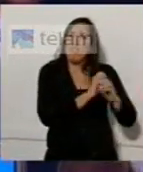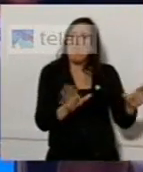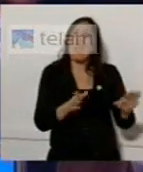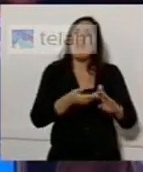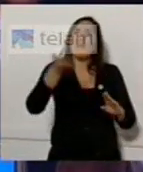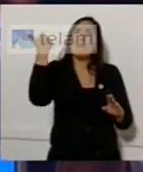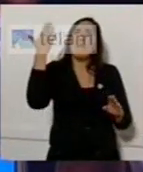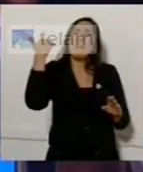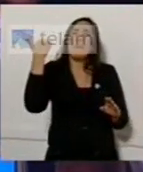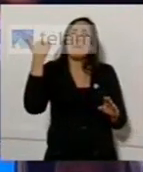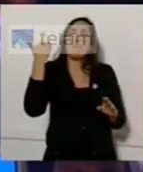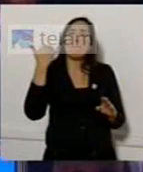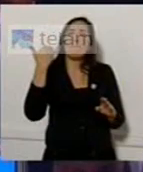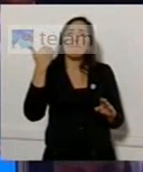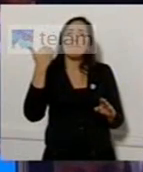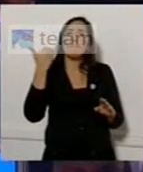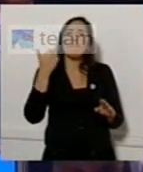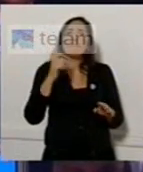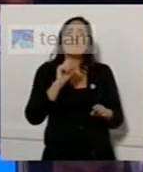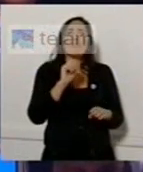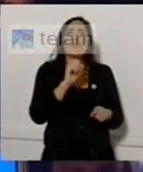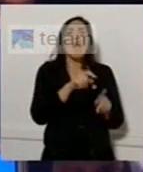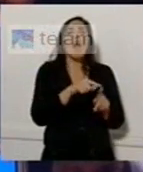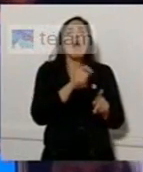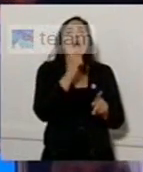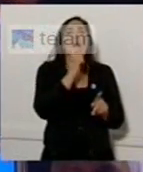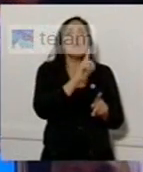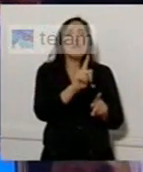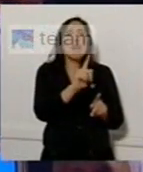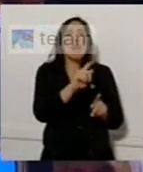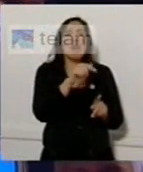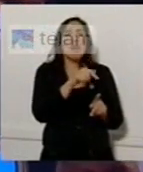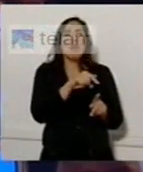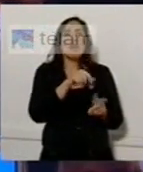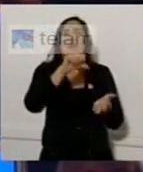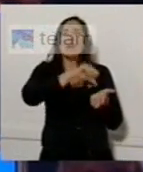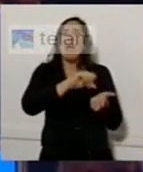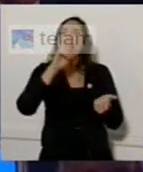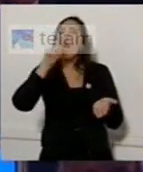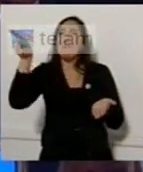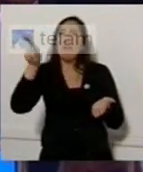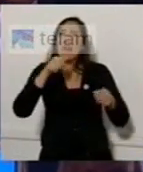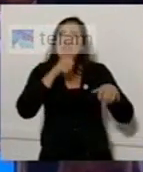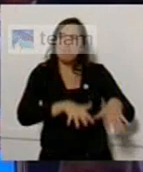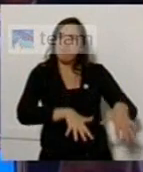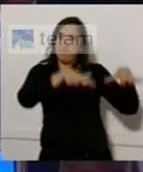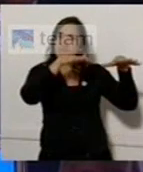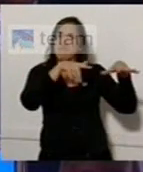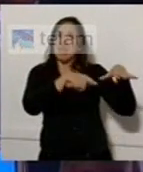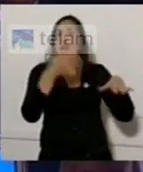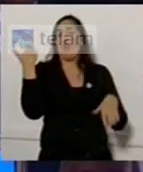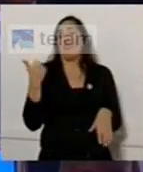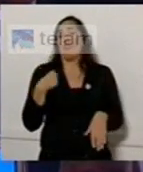que ocurrió en los primeros días de abril en mi querida ciudad de La Plata. El otro día estaba en el Colegio Nacional